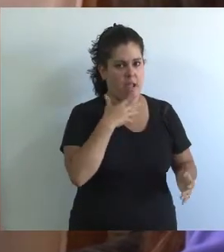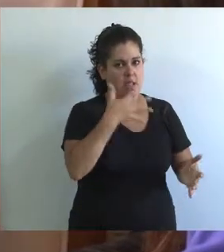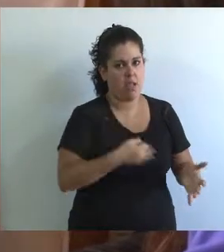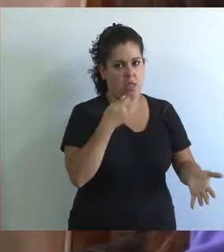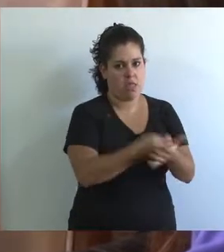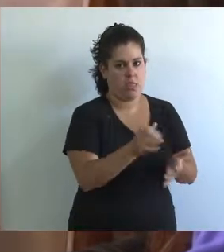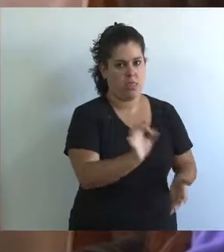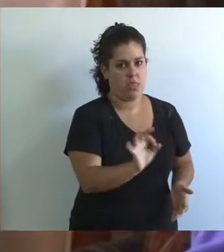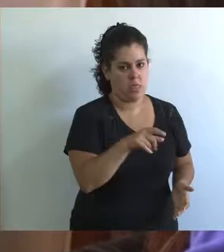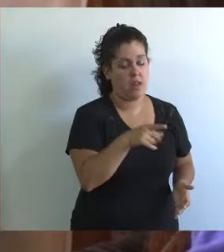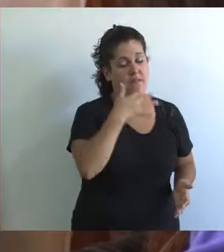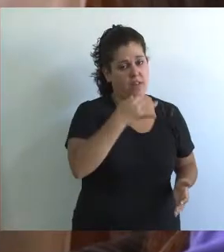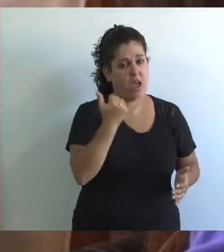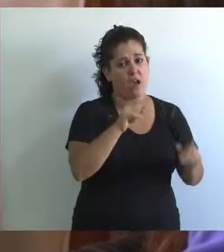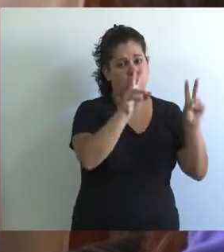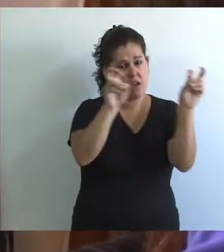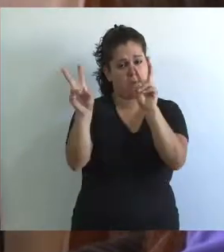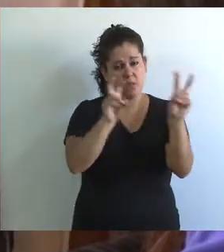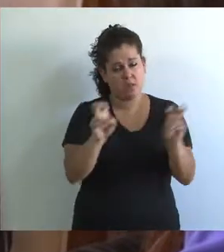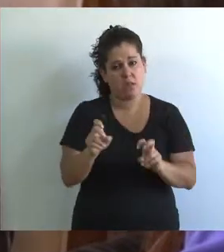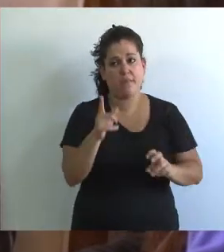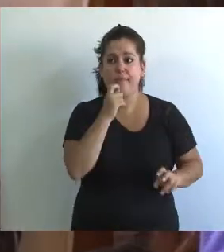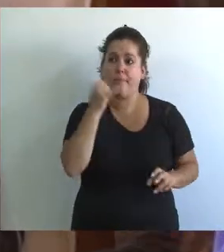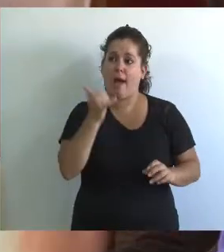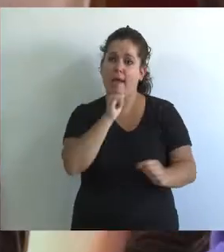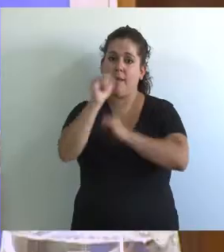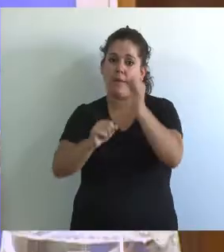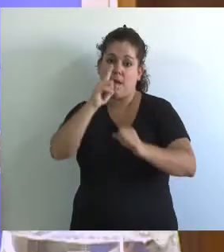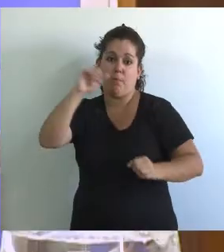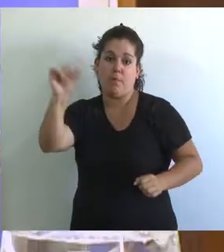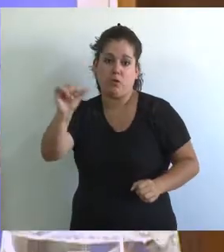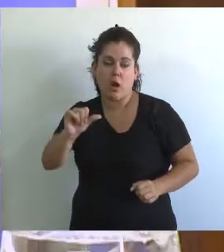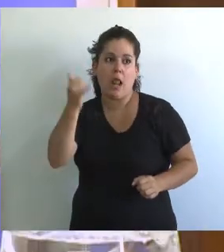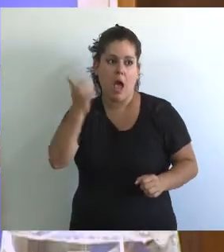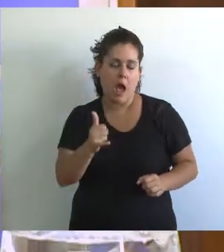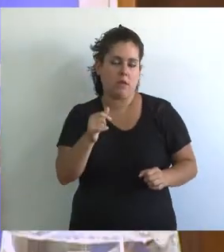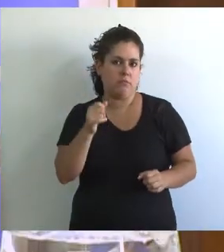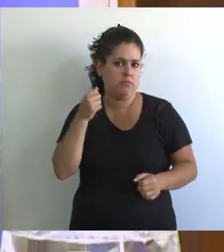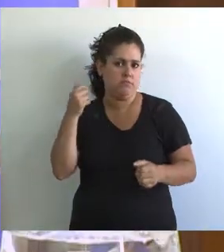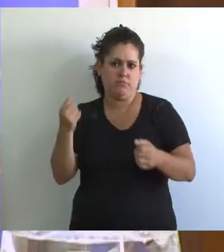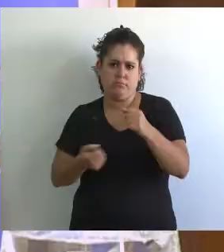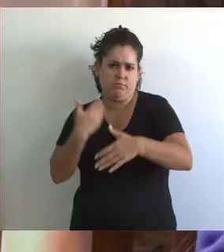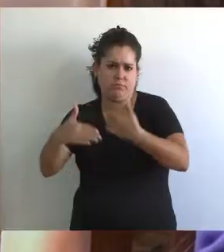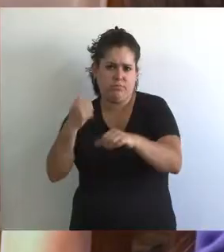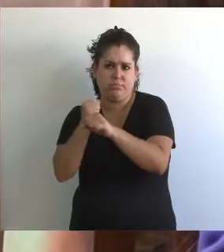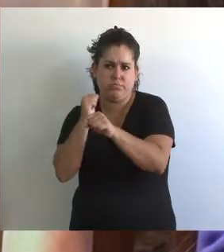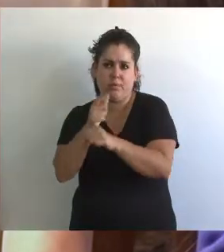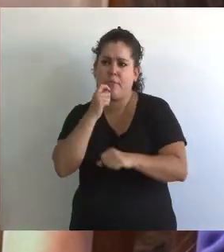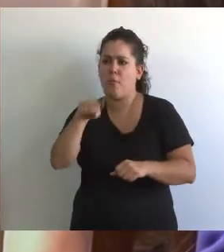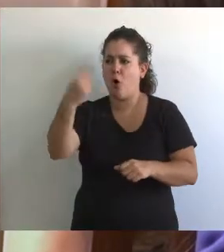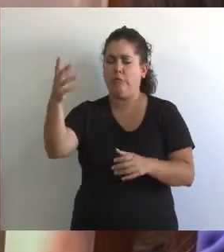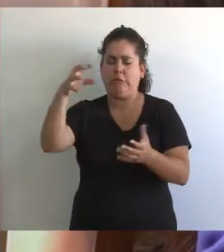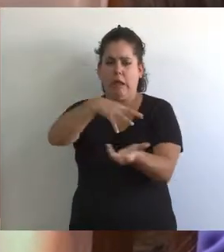privatización. Hay muchos otros temas vinculados, porque hoy la industria petrolera tiene sistemas de superexplotación, por ejemplo, la